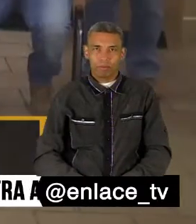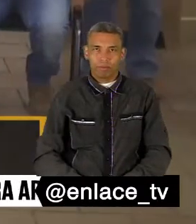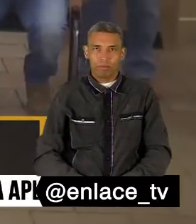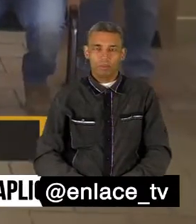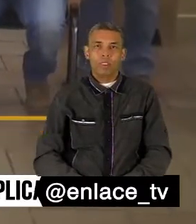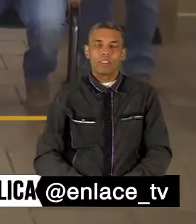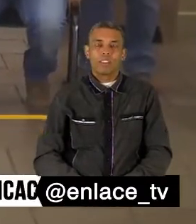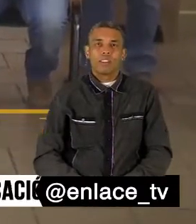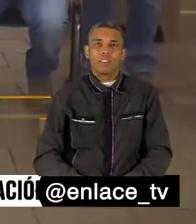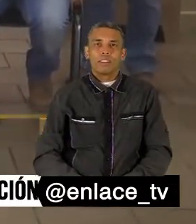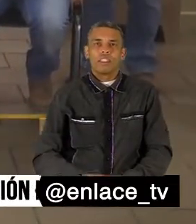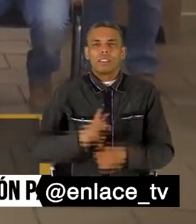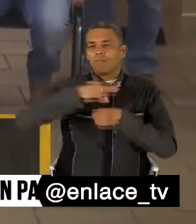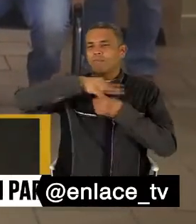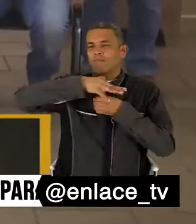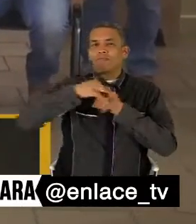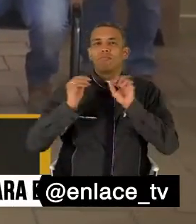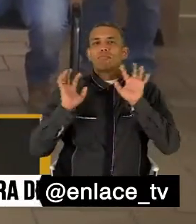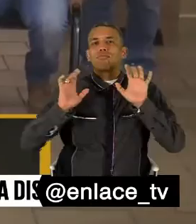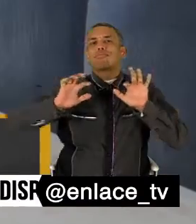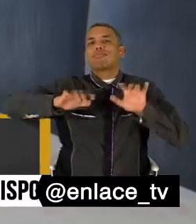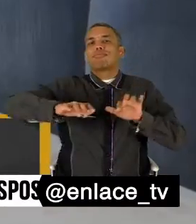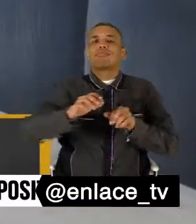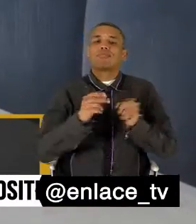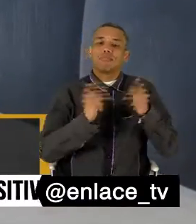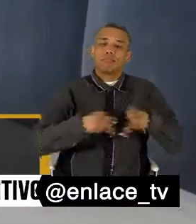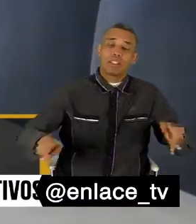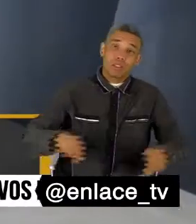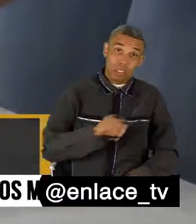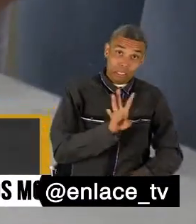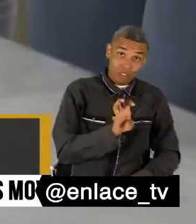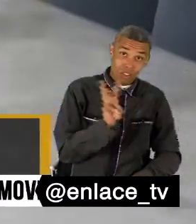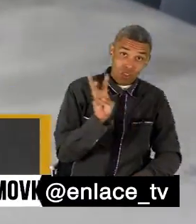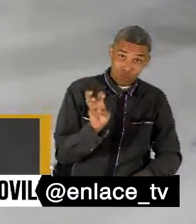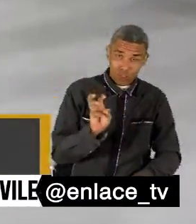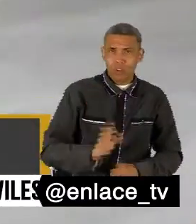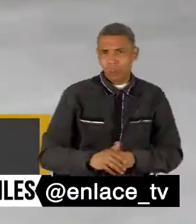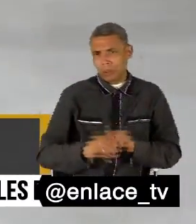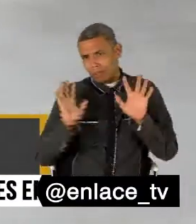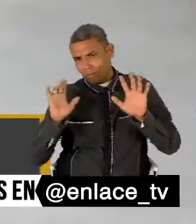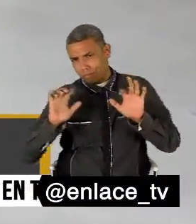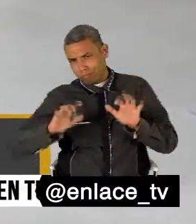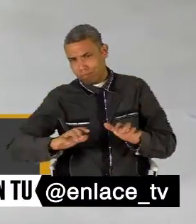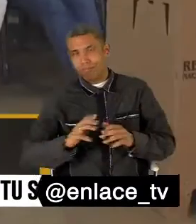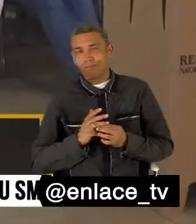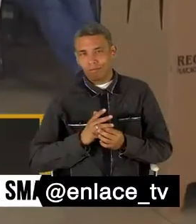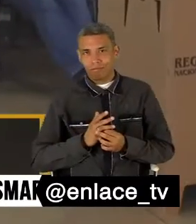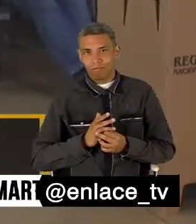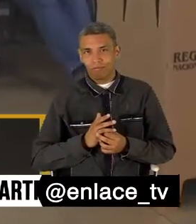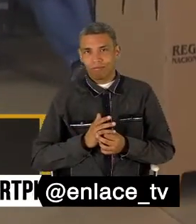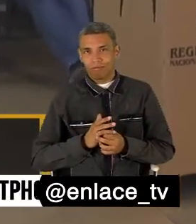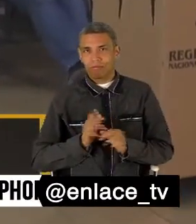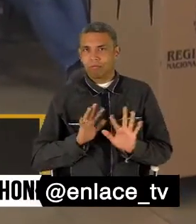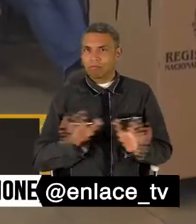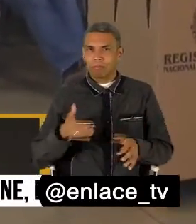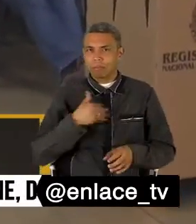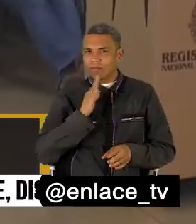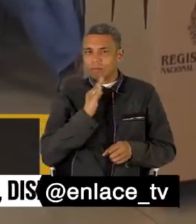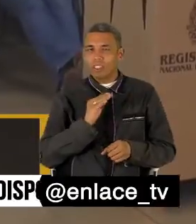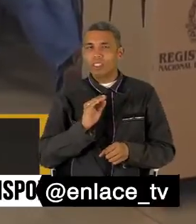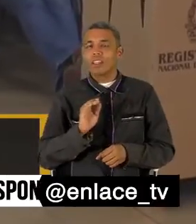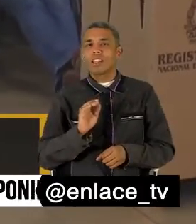en el auditorio del Centro Popular Comercial, de 160 que estaban aptas para votar. Este proceso estuvo inspeccionado por la Misión